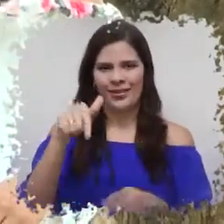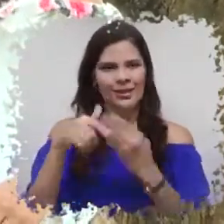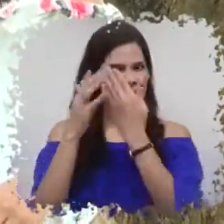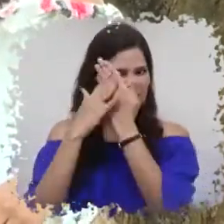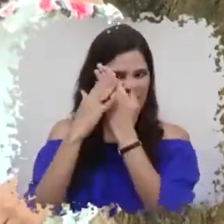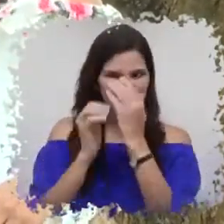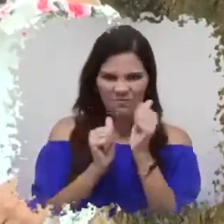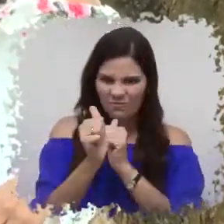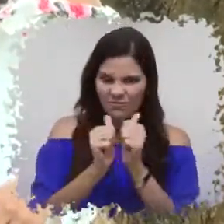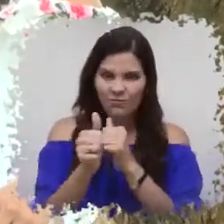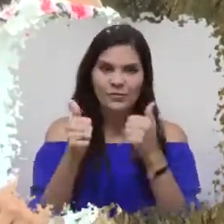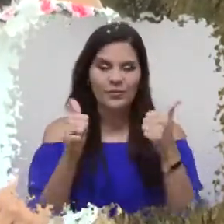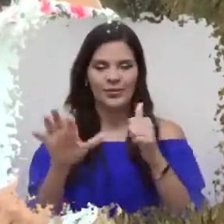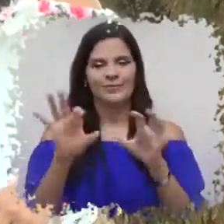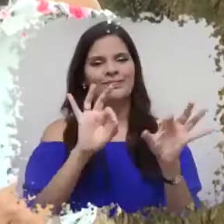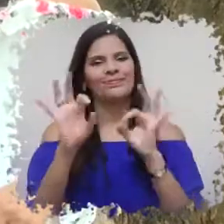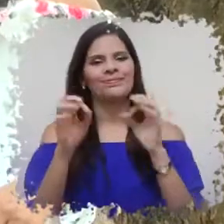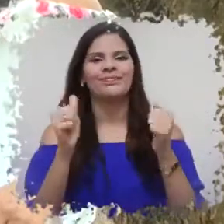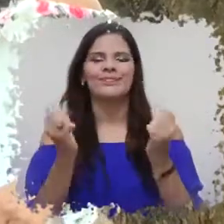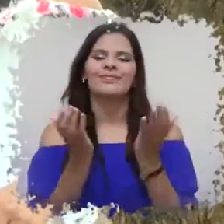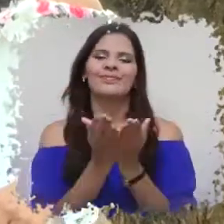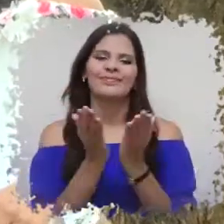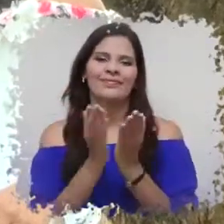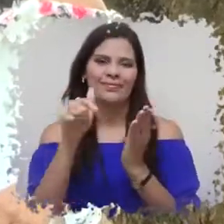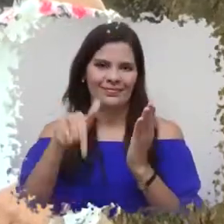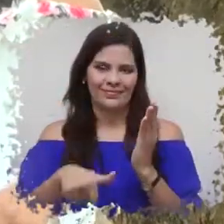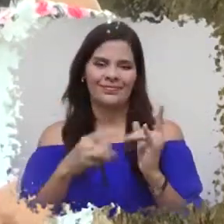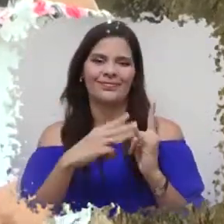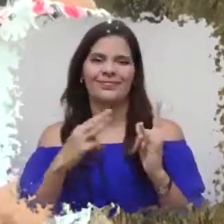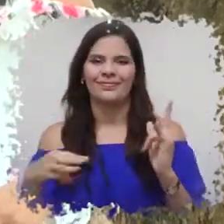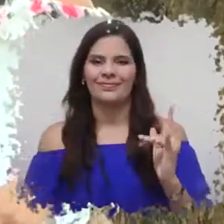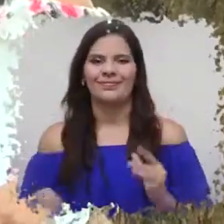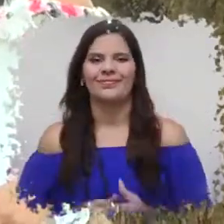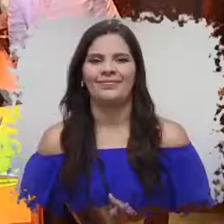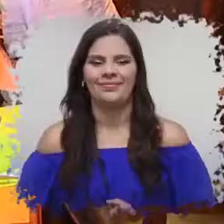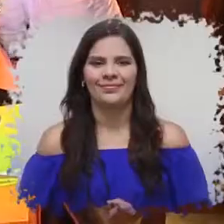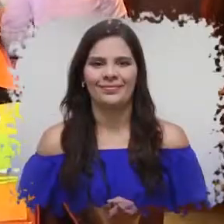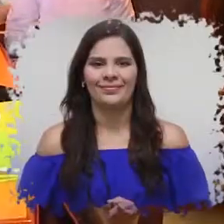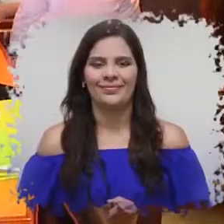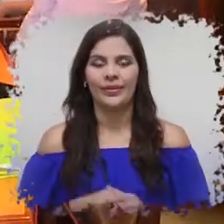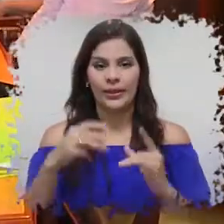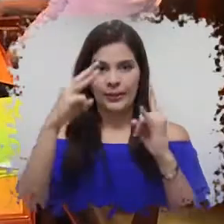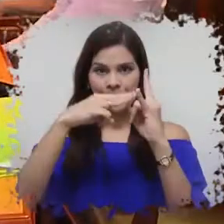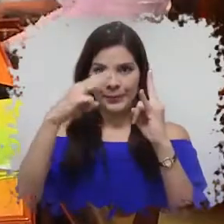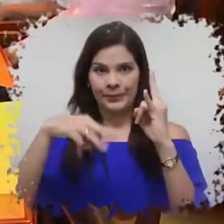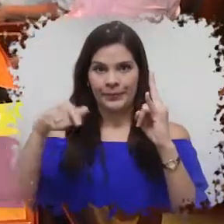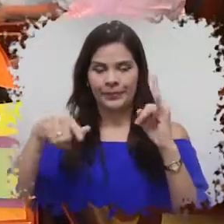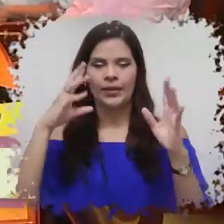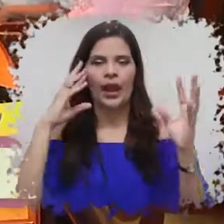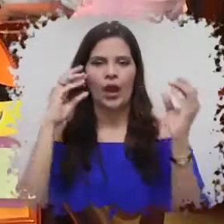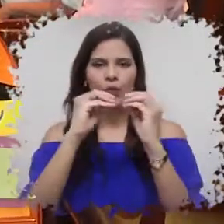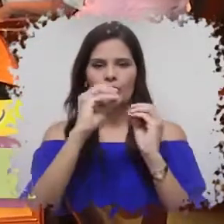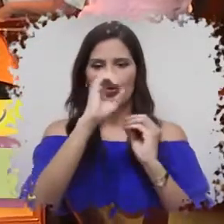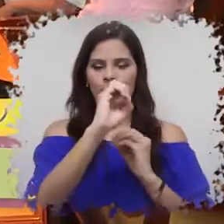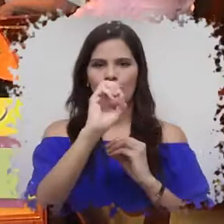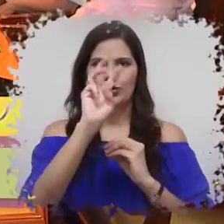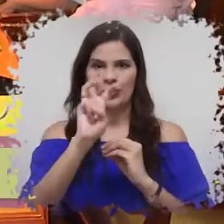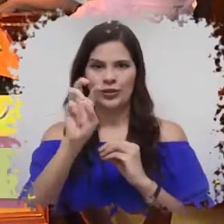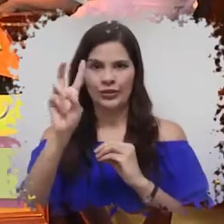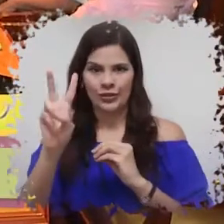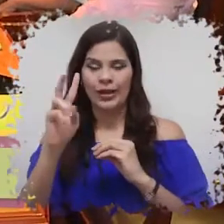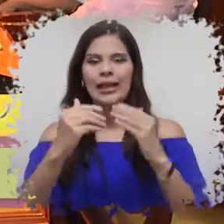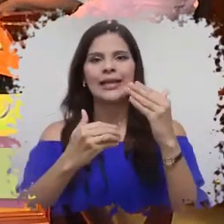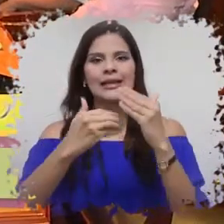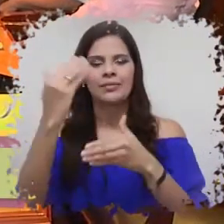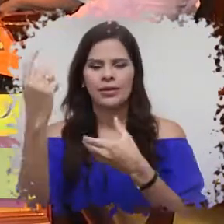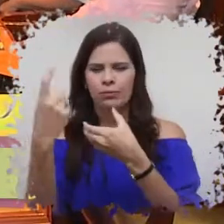SABER de establecimientos educativos de municipios no certificados del departamento. La Universidad del Magdalena, a través del Acuerdo Académico